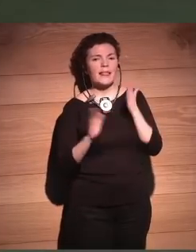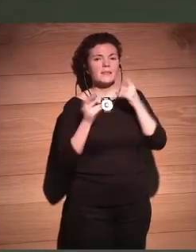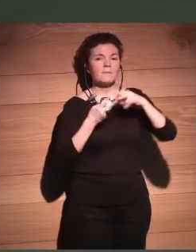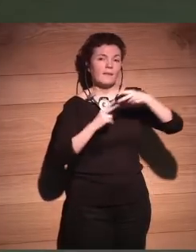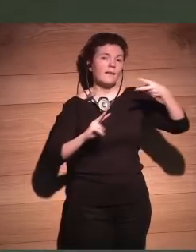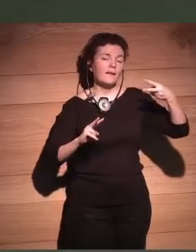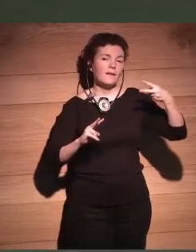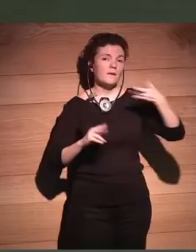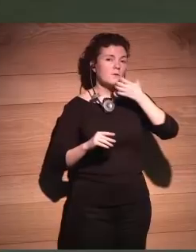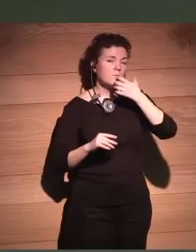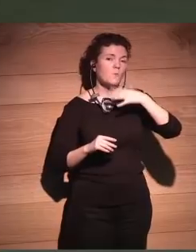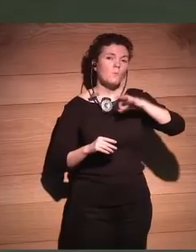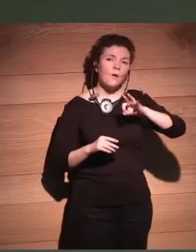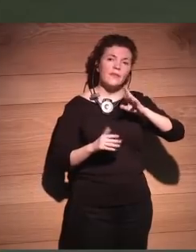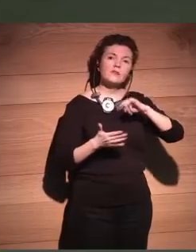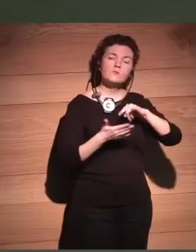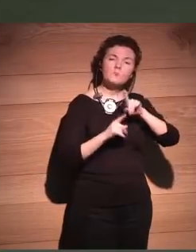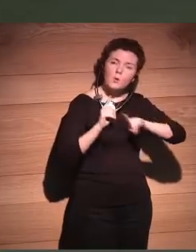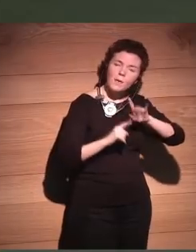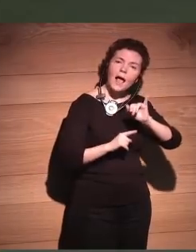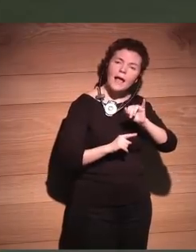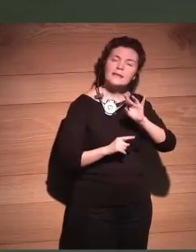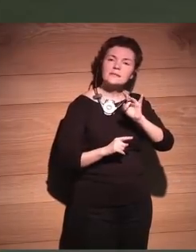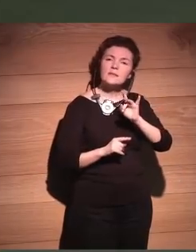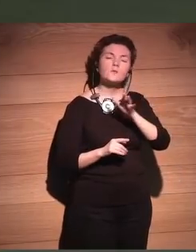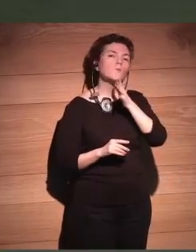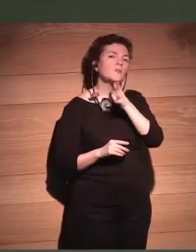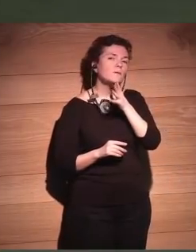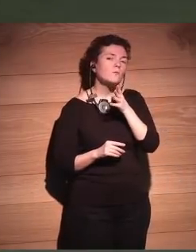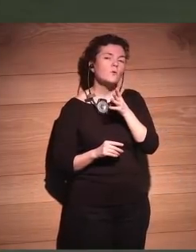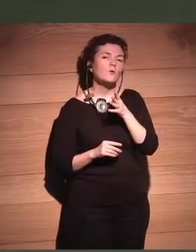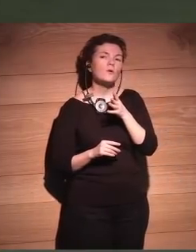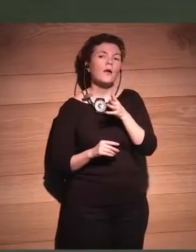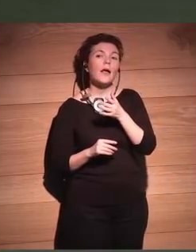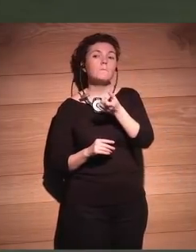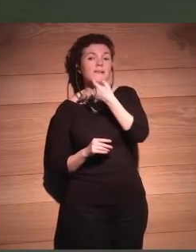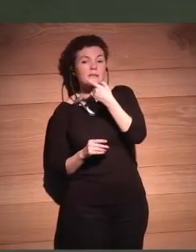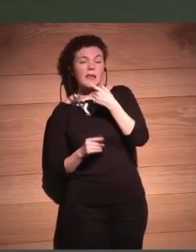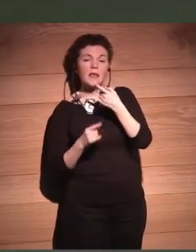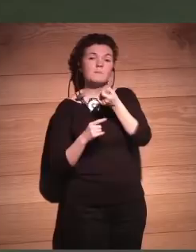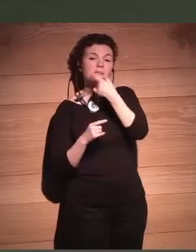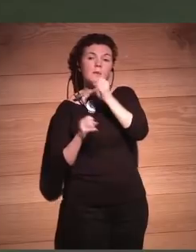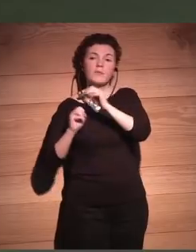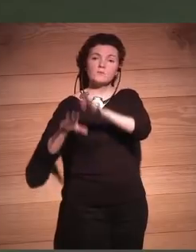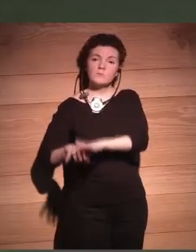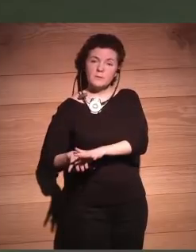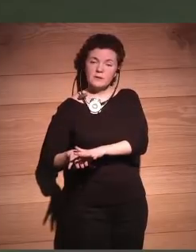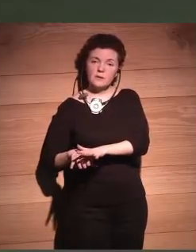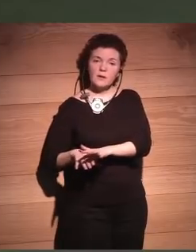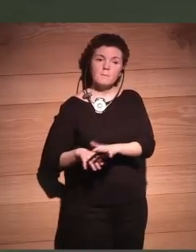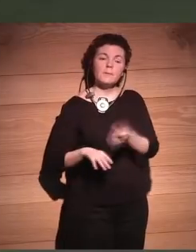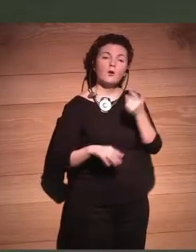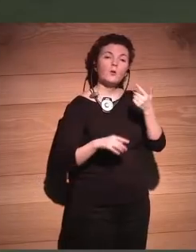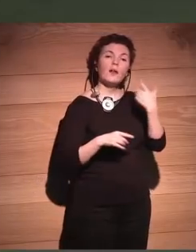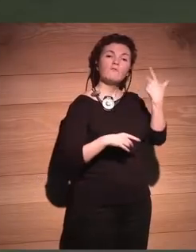terapia génica, por ejemplo, podría tener muchos problemas porque, a diferencia de una pastilla que puedes dejar de tomar, aquí no se